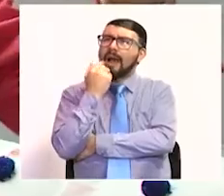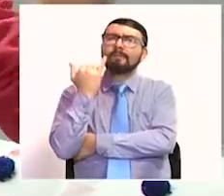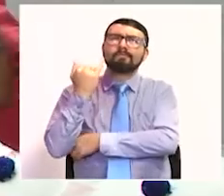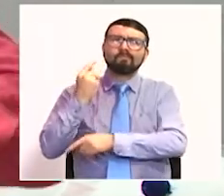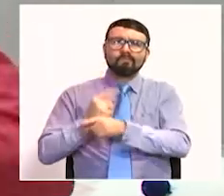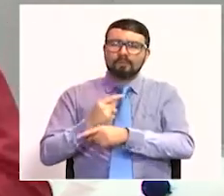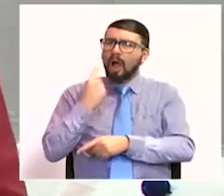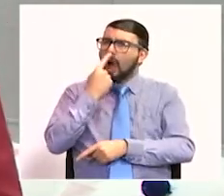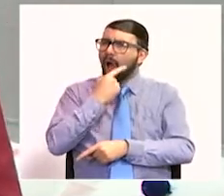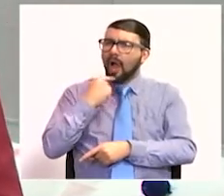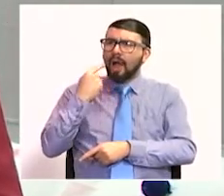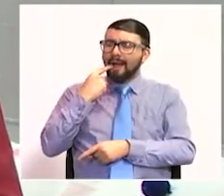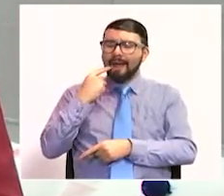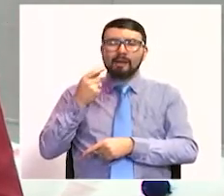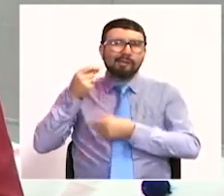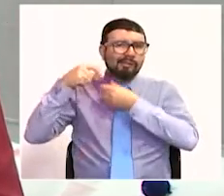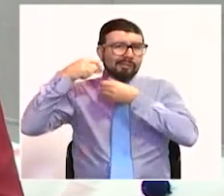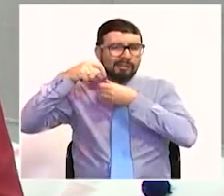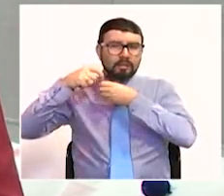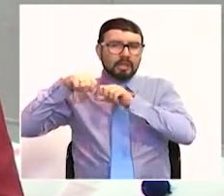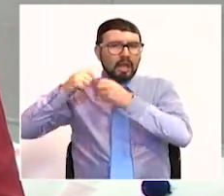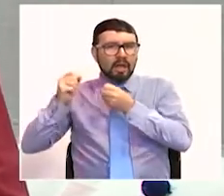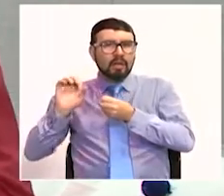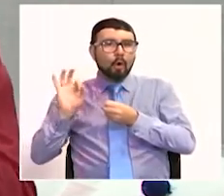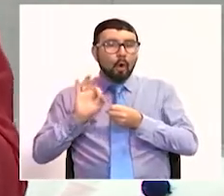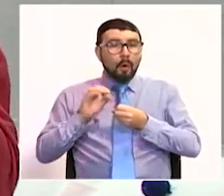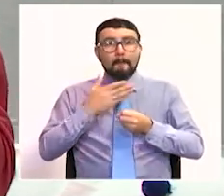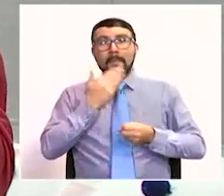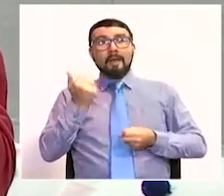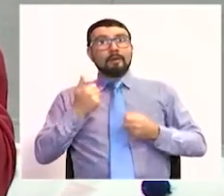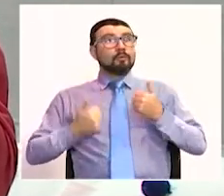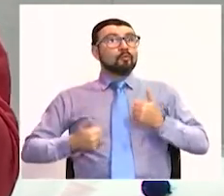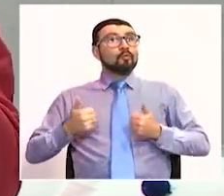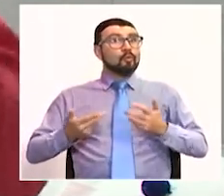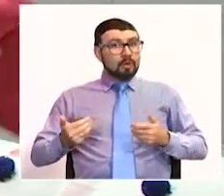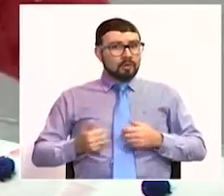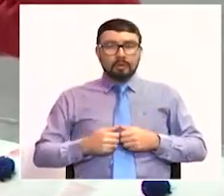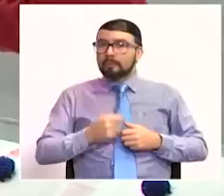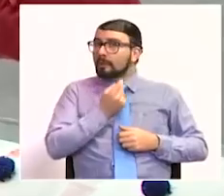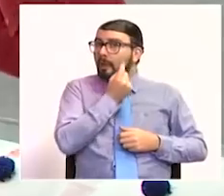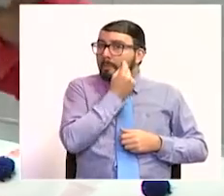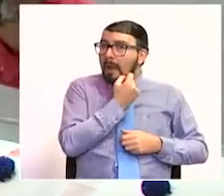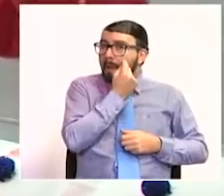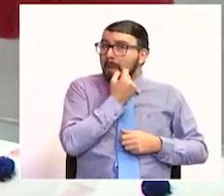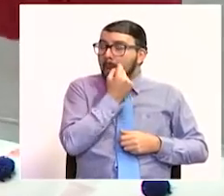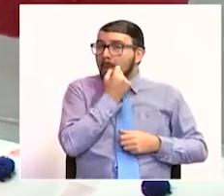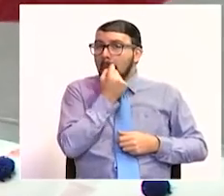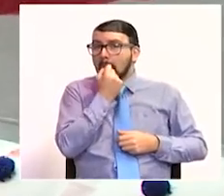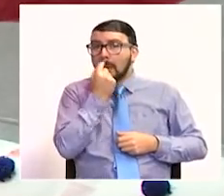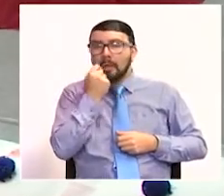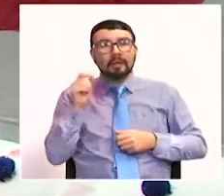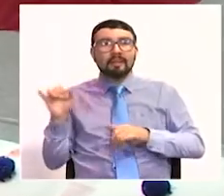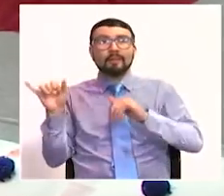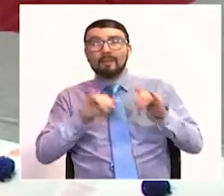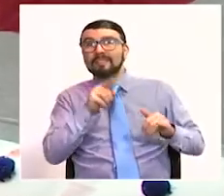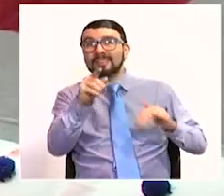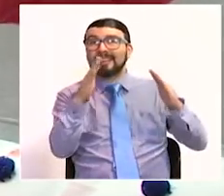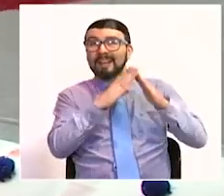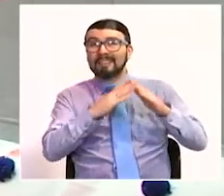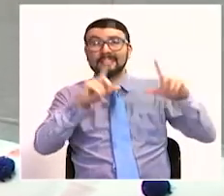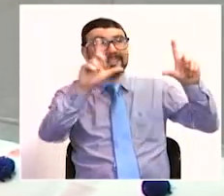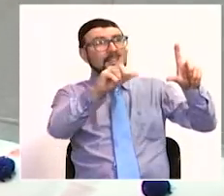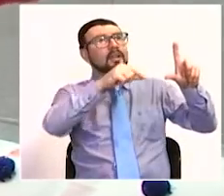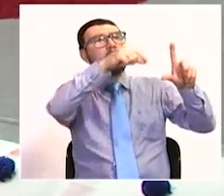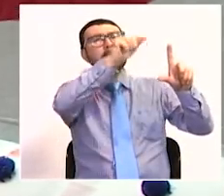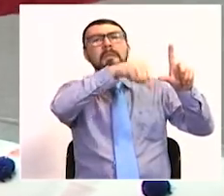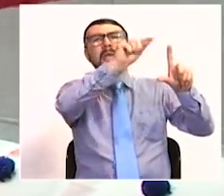pudo haber mejorado o empeorado un cuadro clínico. Porque cada pieza dentaria es como un taco de electricidad en la casa, que